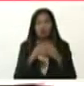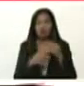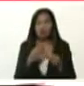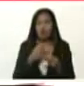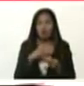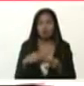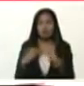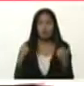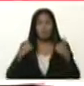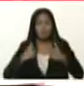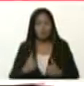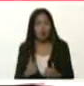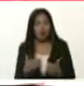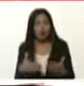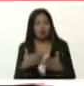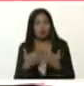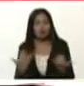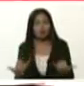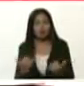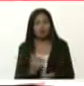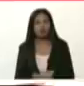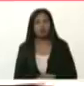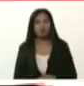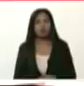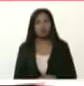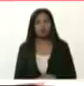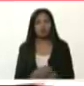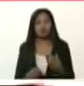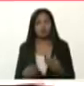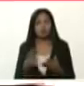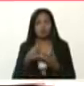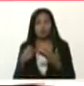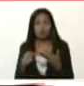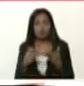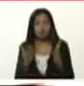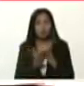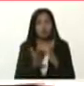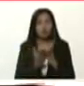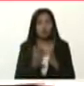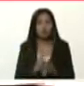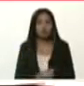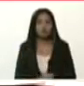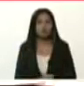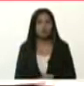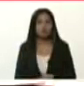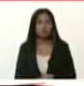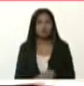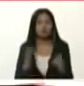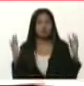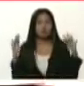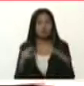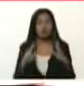los morrales, llevando los útiles, Aristóbulo, llevando los